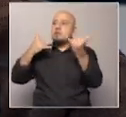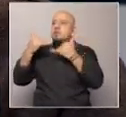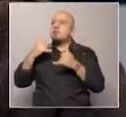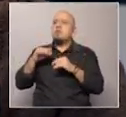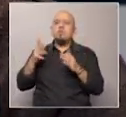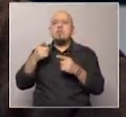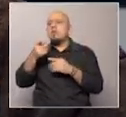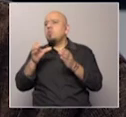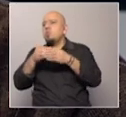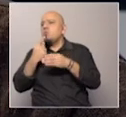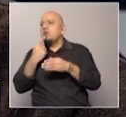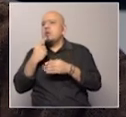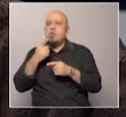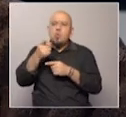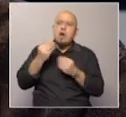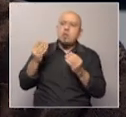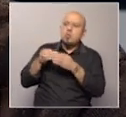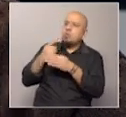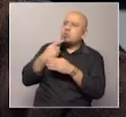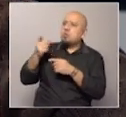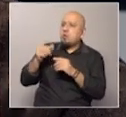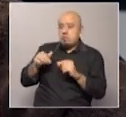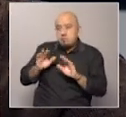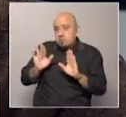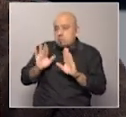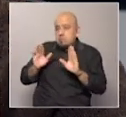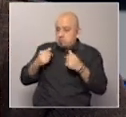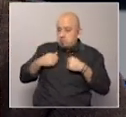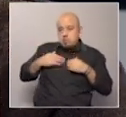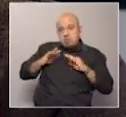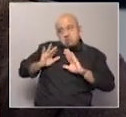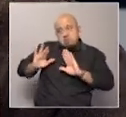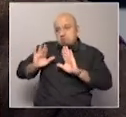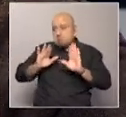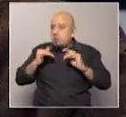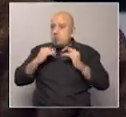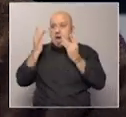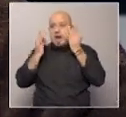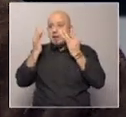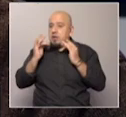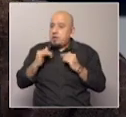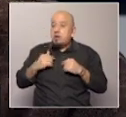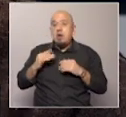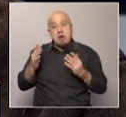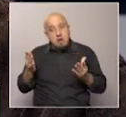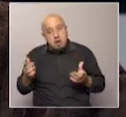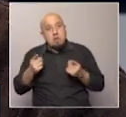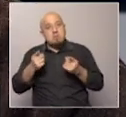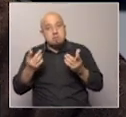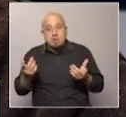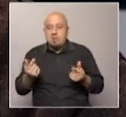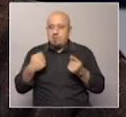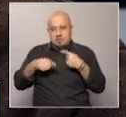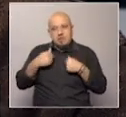de que de qué partido son y a quién representan no no esto es una exposición de arte que está bueno también se crea un interés pero